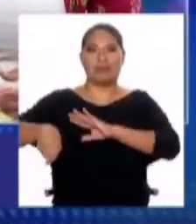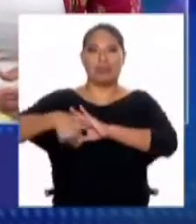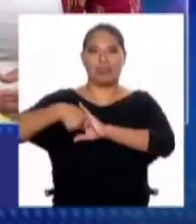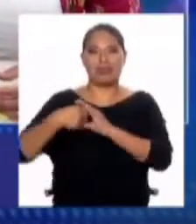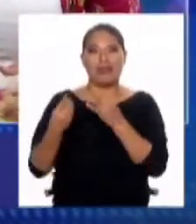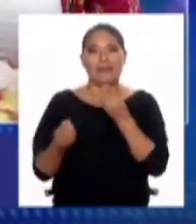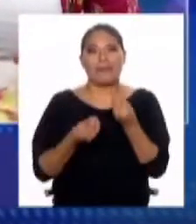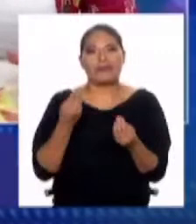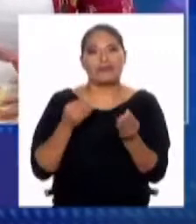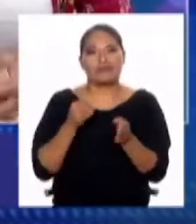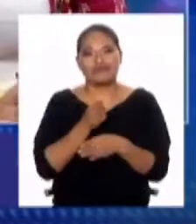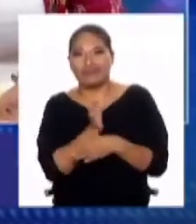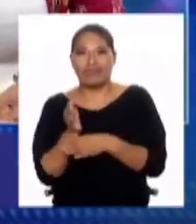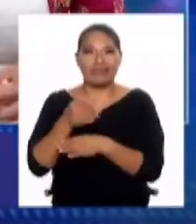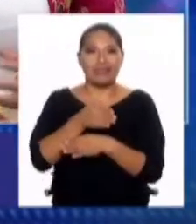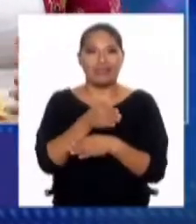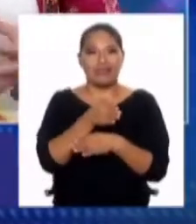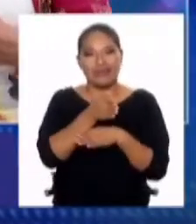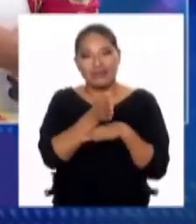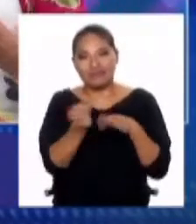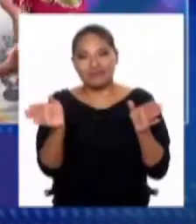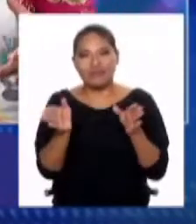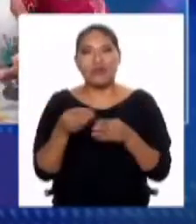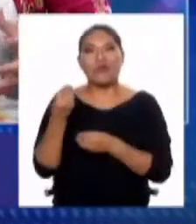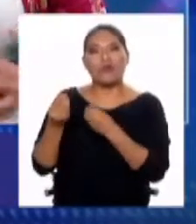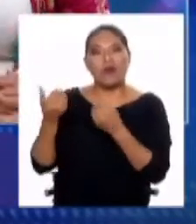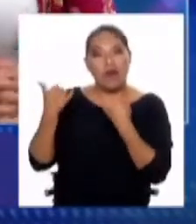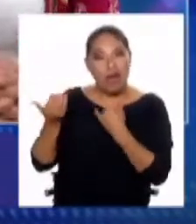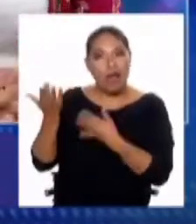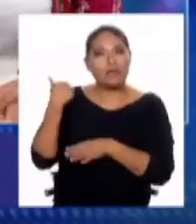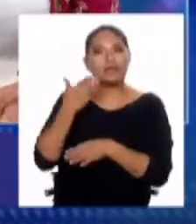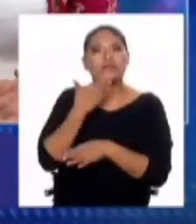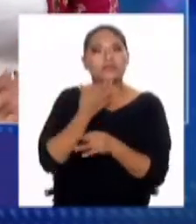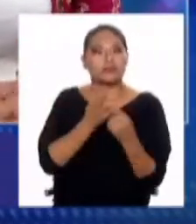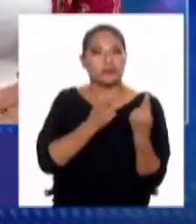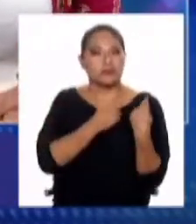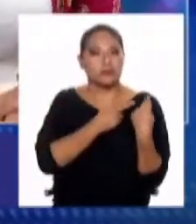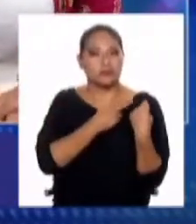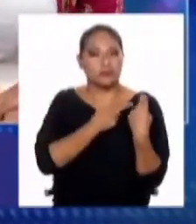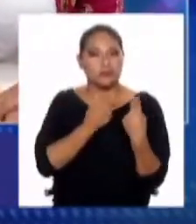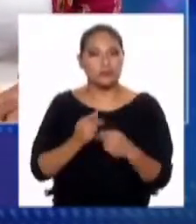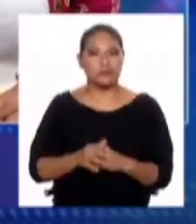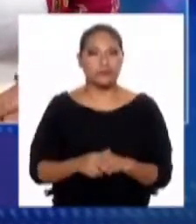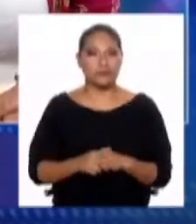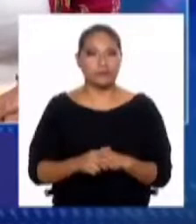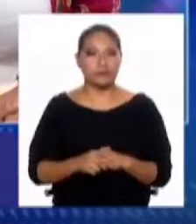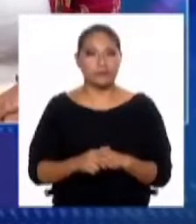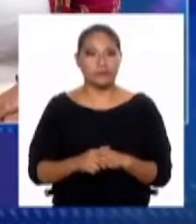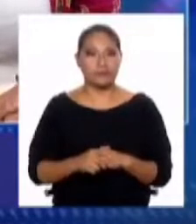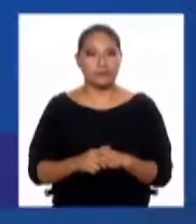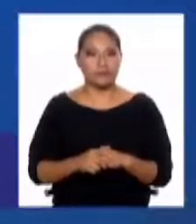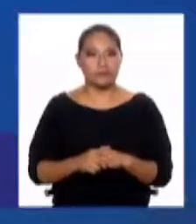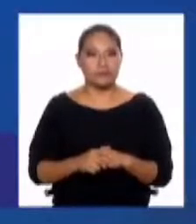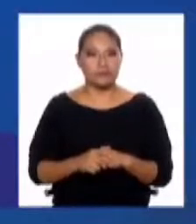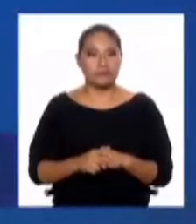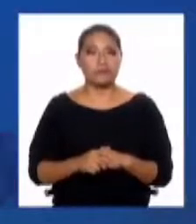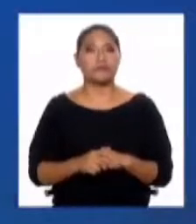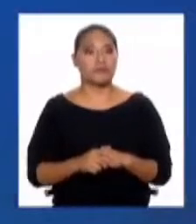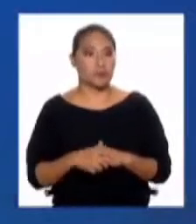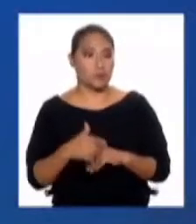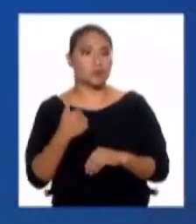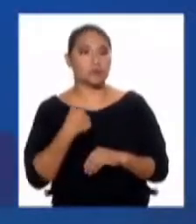sea, ¿el caudillo echó todo a perder o también hubo ahí responsabilidad? Bueno, mira, compartir. Yo te digo, esto lo he